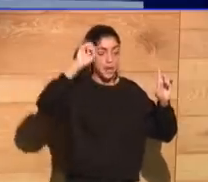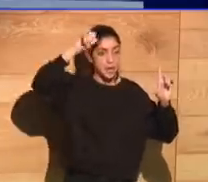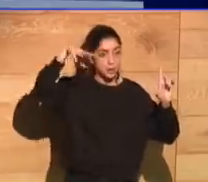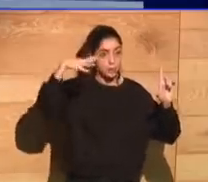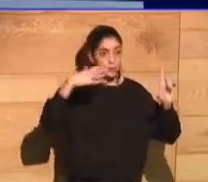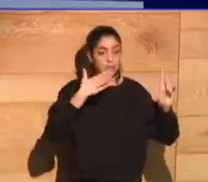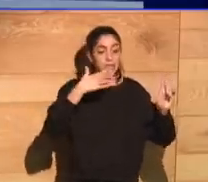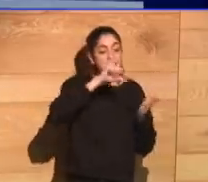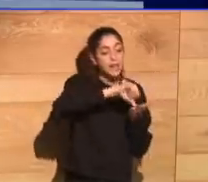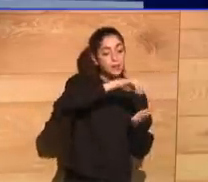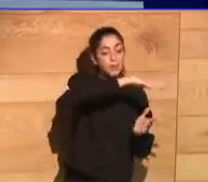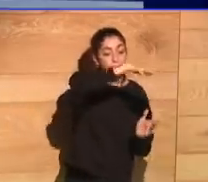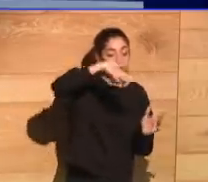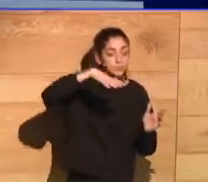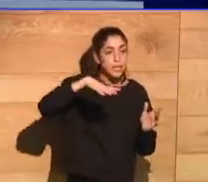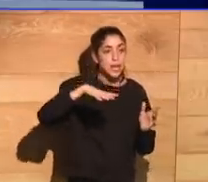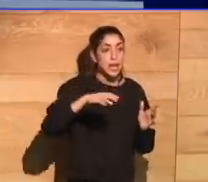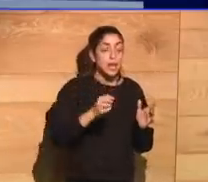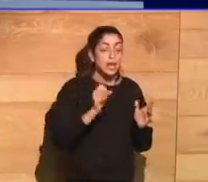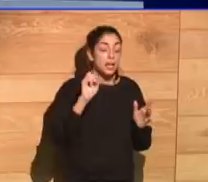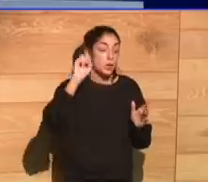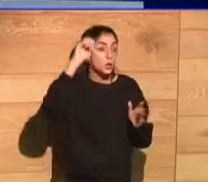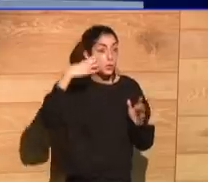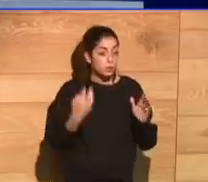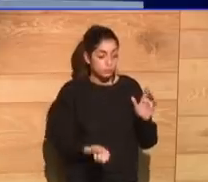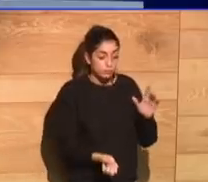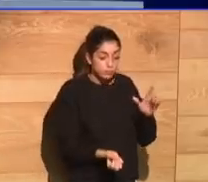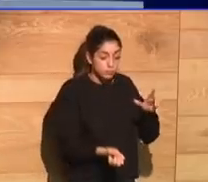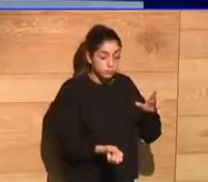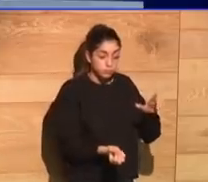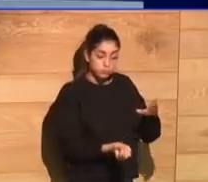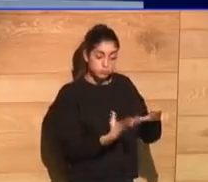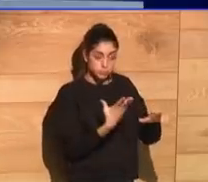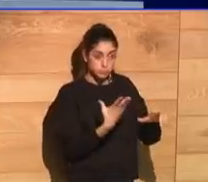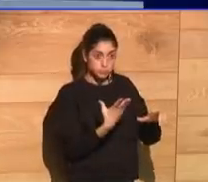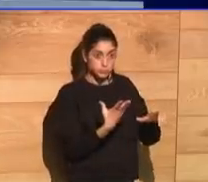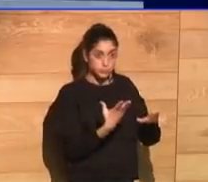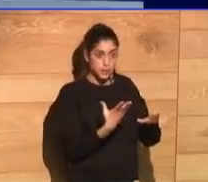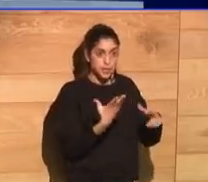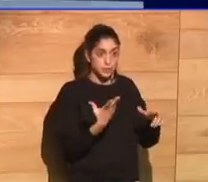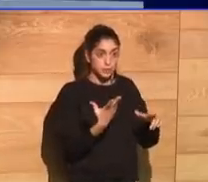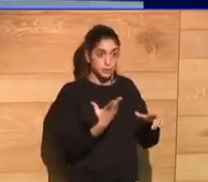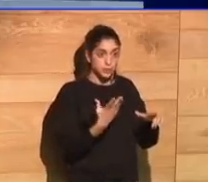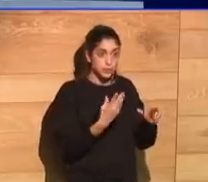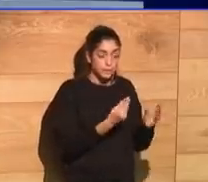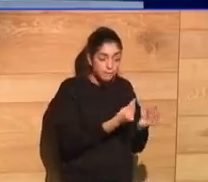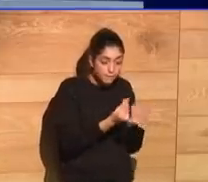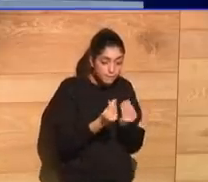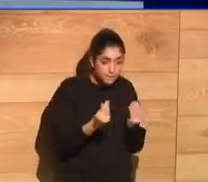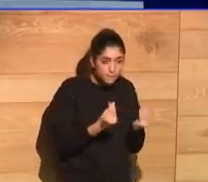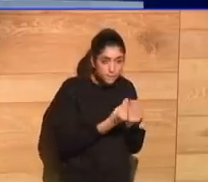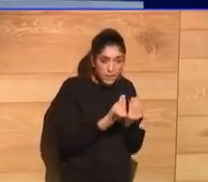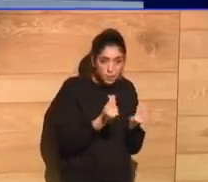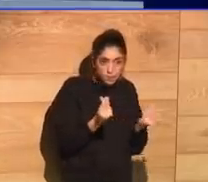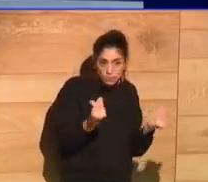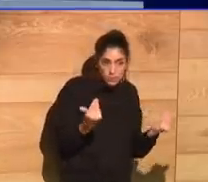ciudad, la luz viene desde abajo. Es una procedencia desde la zona inferior y además muy difusa y se crea